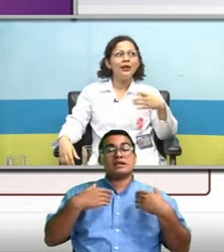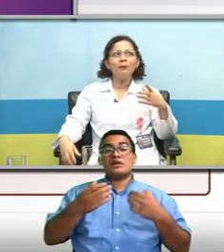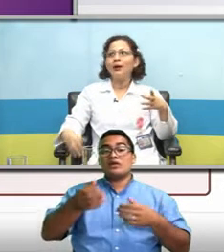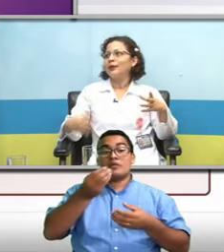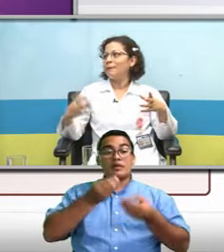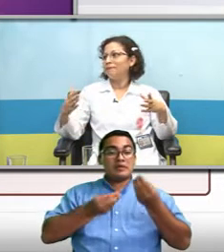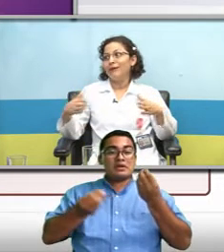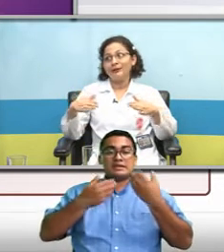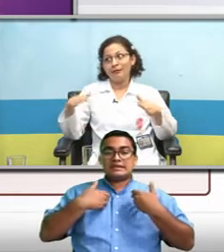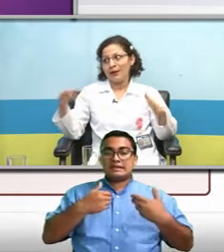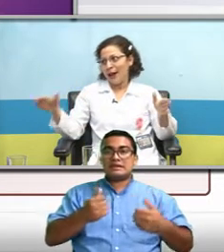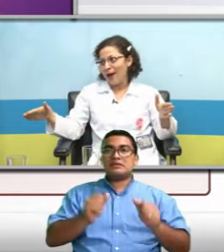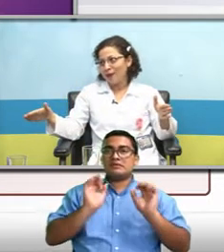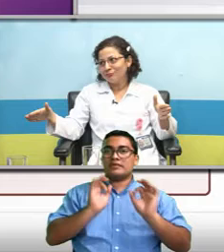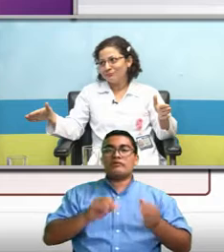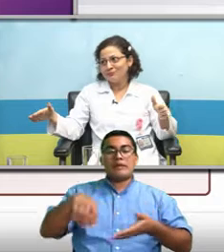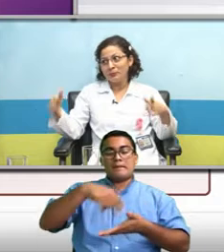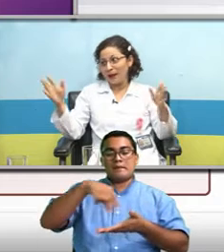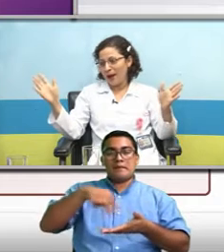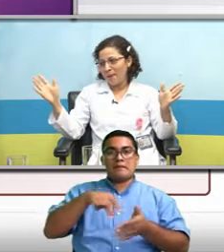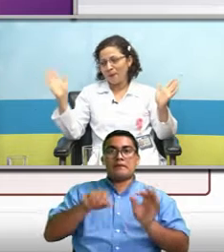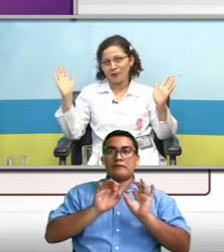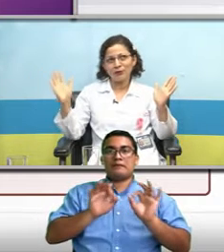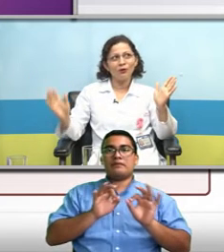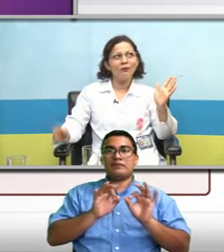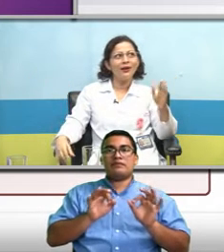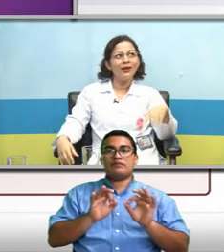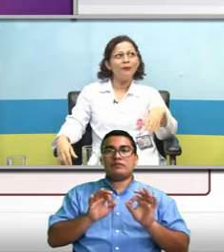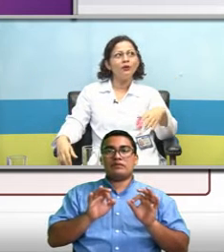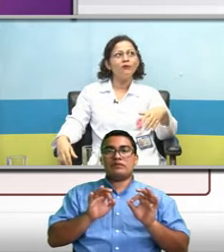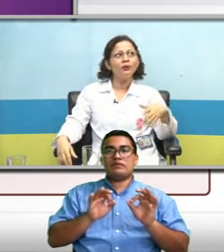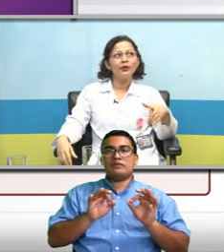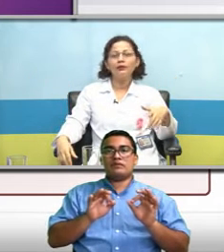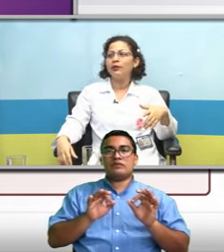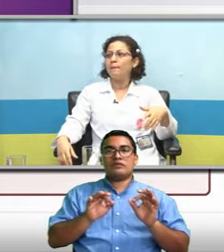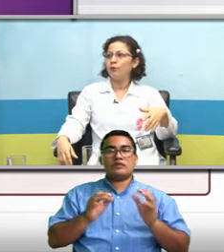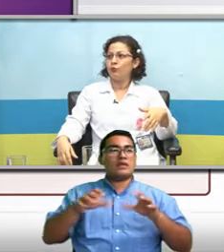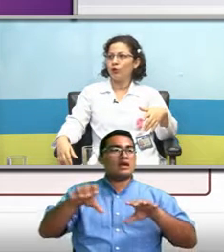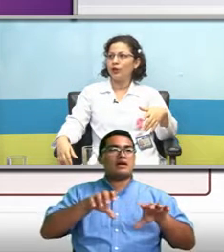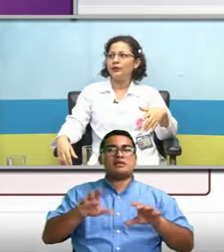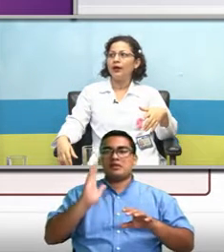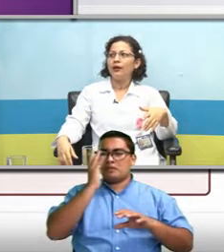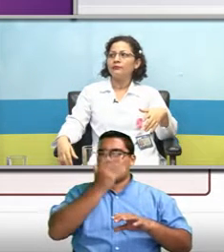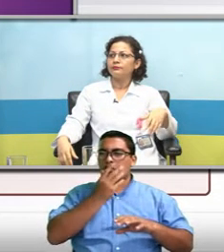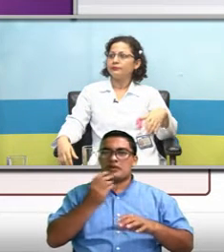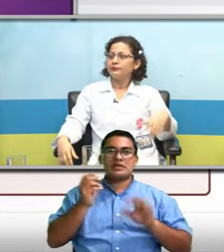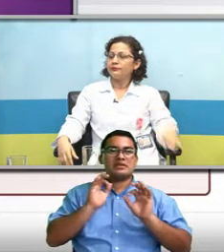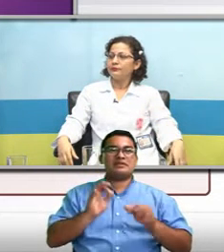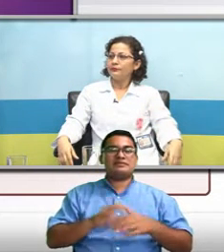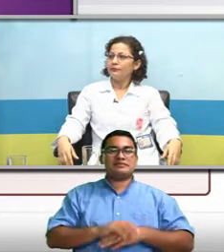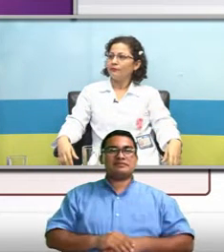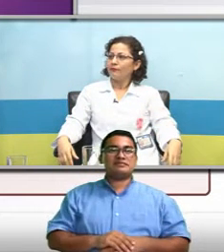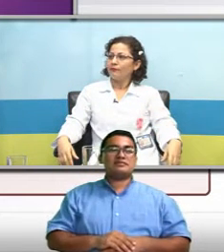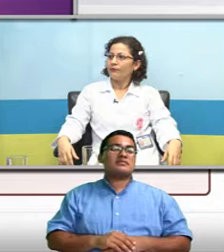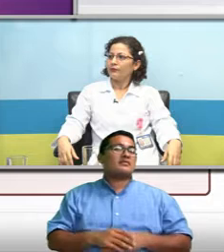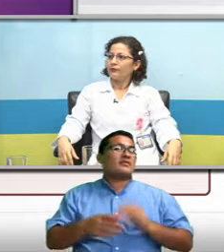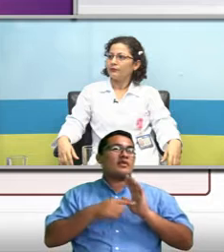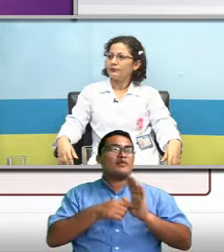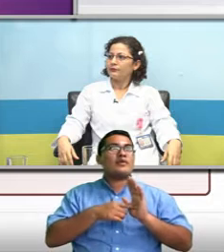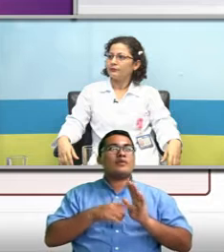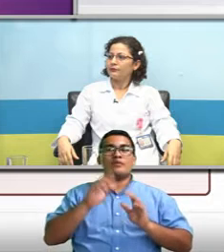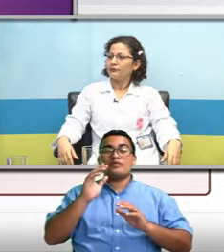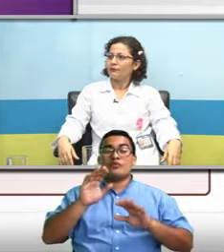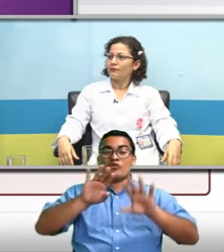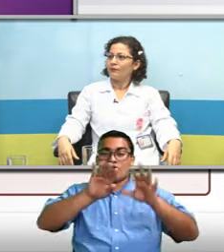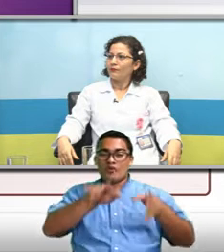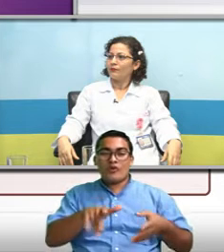y hasta bailamos, porque todos bailamos, y fue una actividad muy bonita. Ahora, la experiencia de esas mujeres sobrevivientes,